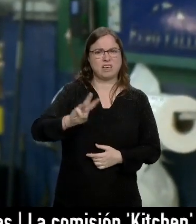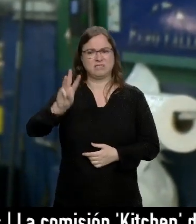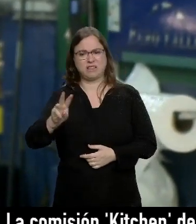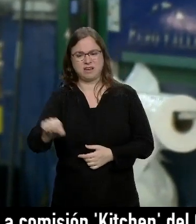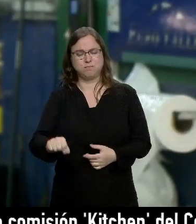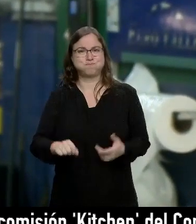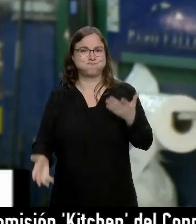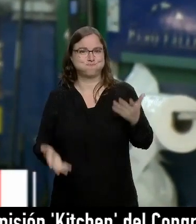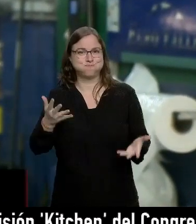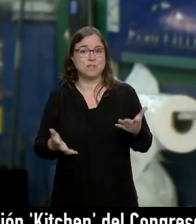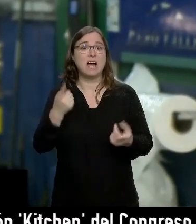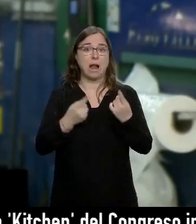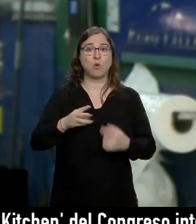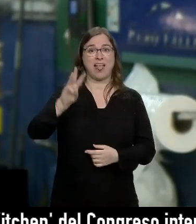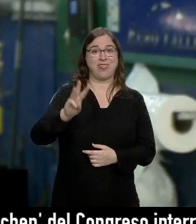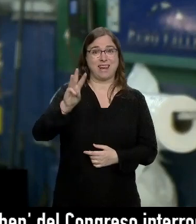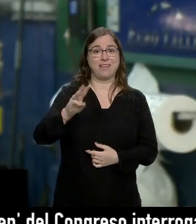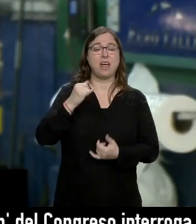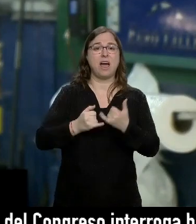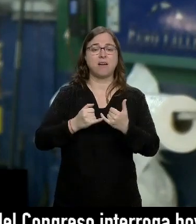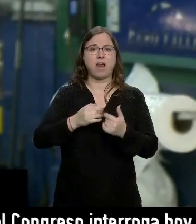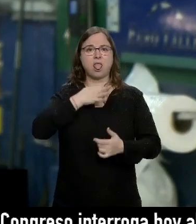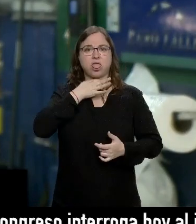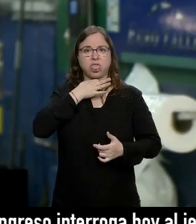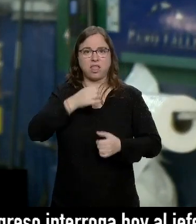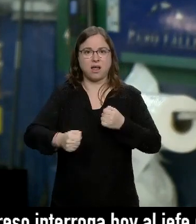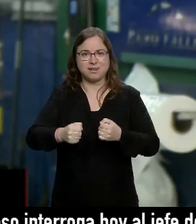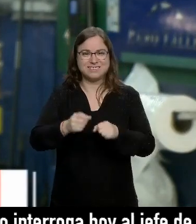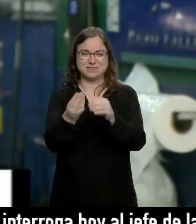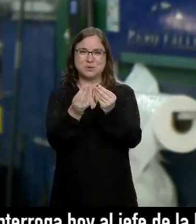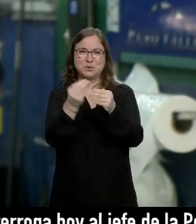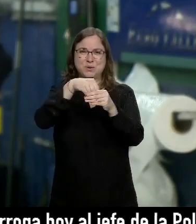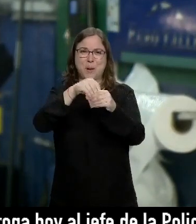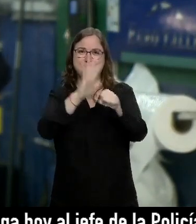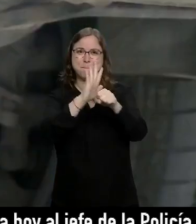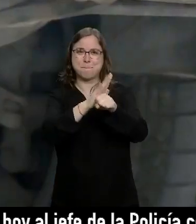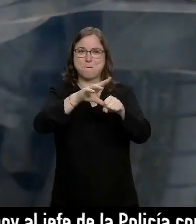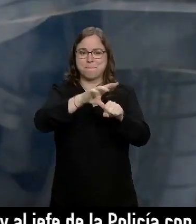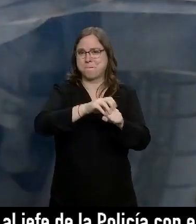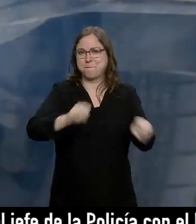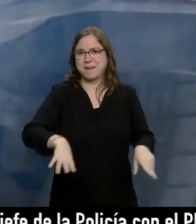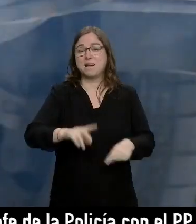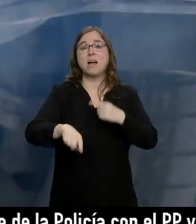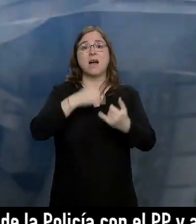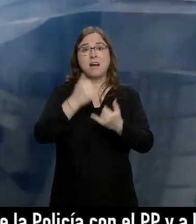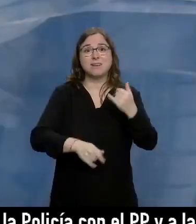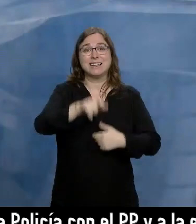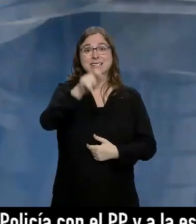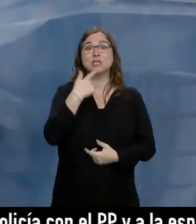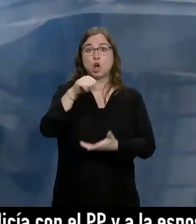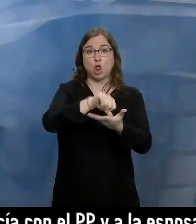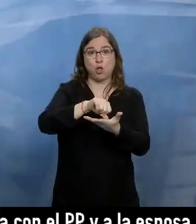tercera, mucha gente optará por la tercera, entonces el coche muy ahogado, más carbonillas, mayor tamponamiento y claro, la gente que solo haga